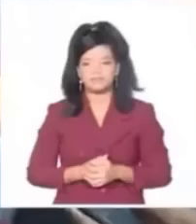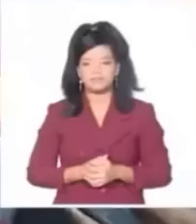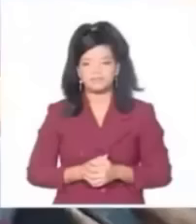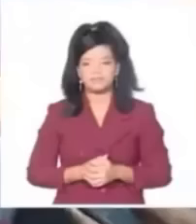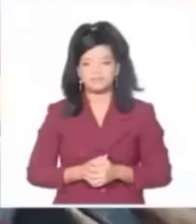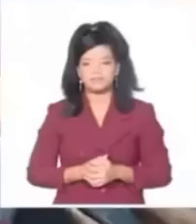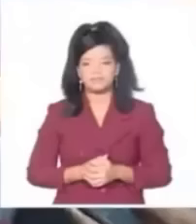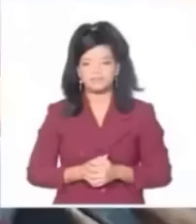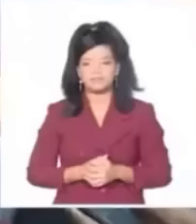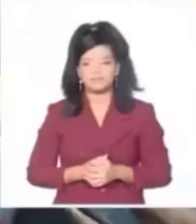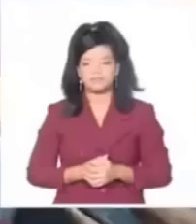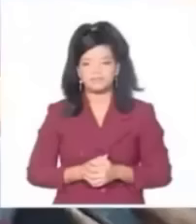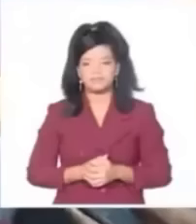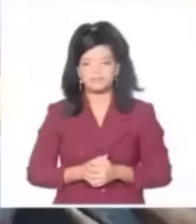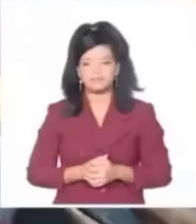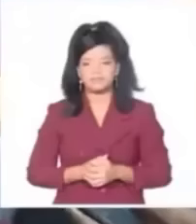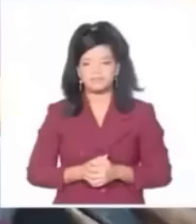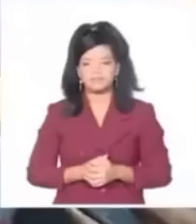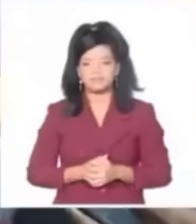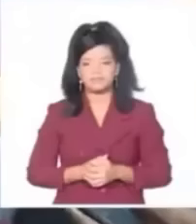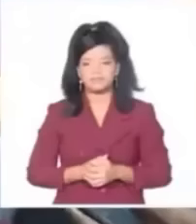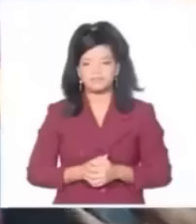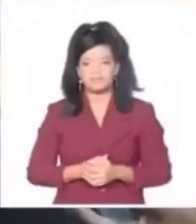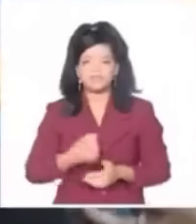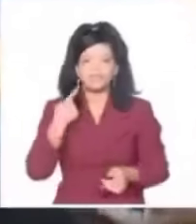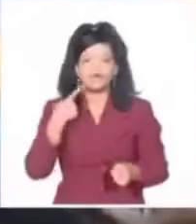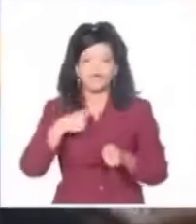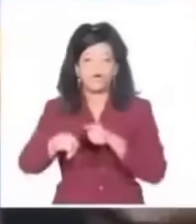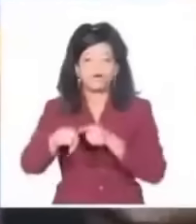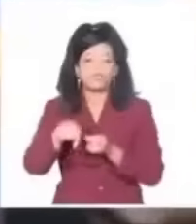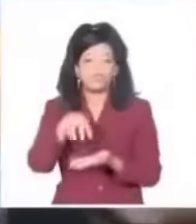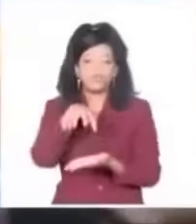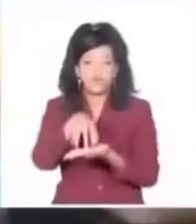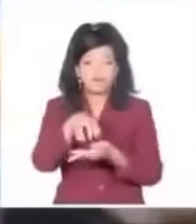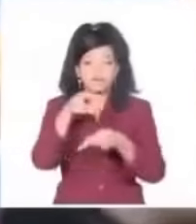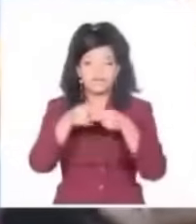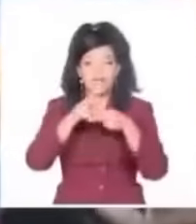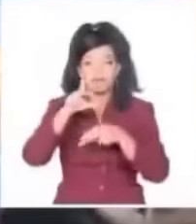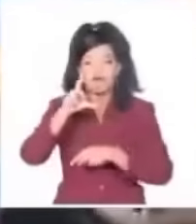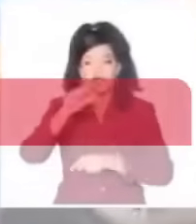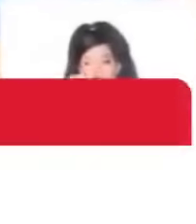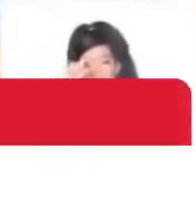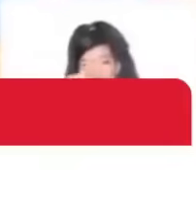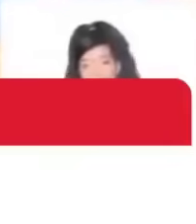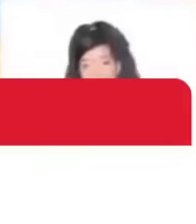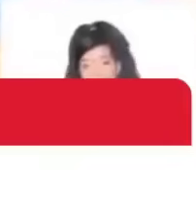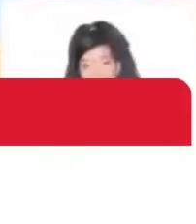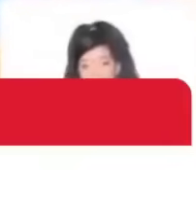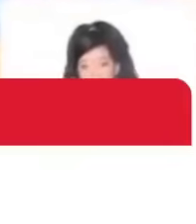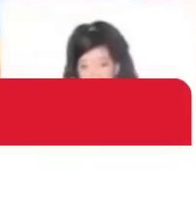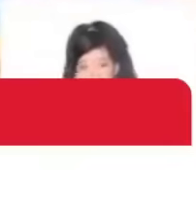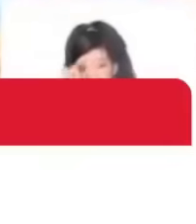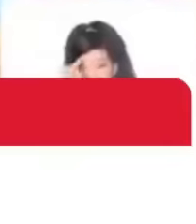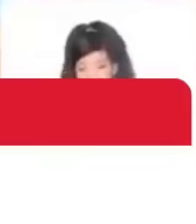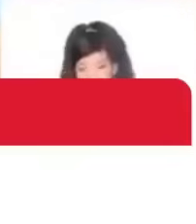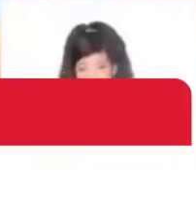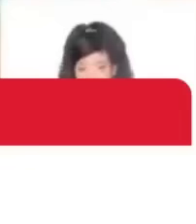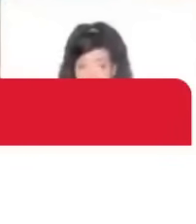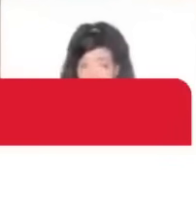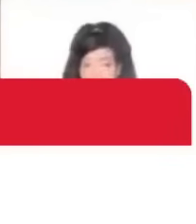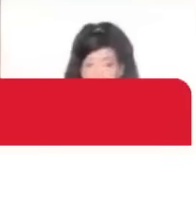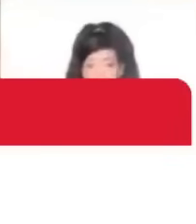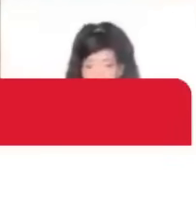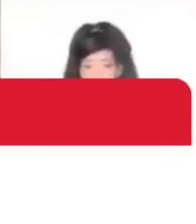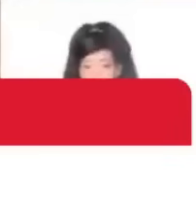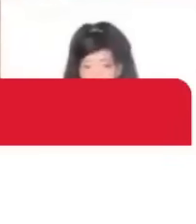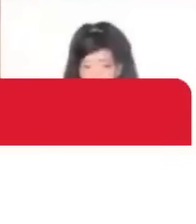cree realmente en lo que dicen esta gente el presidente del parlamento intercambió con vecinos de edificios multifamiliares